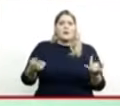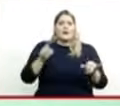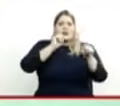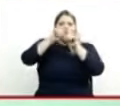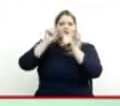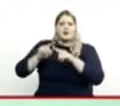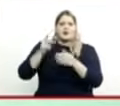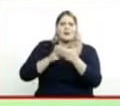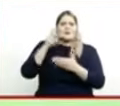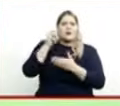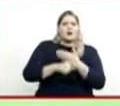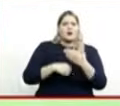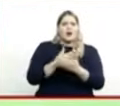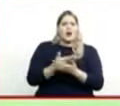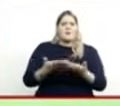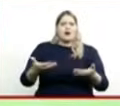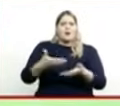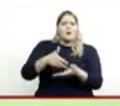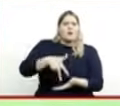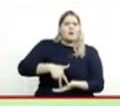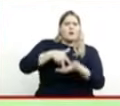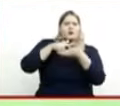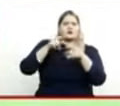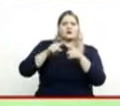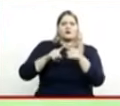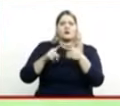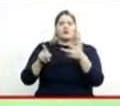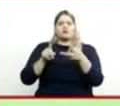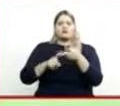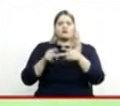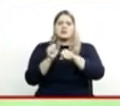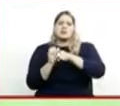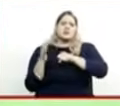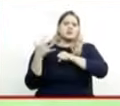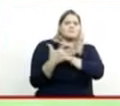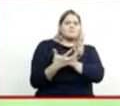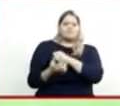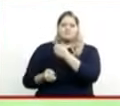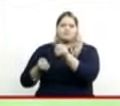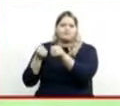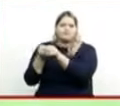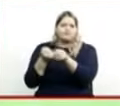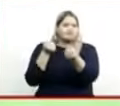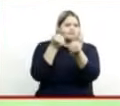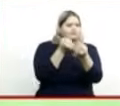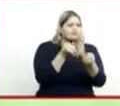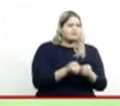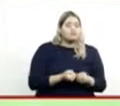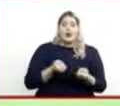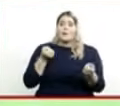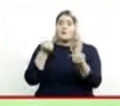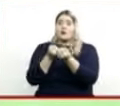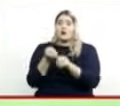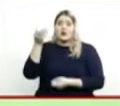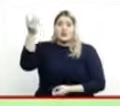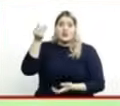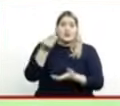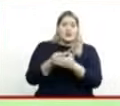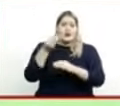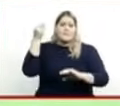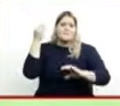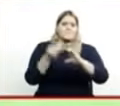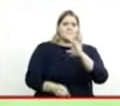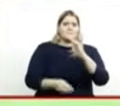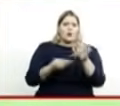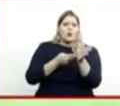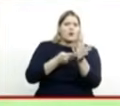apoyado a más de 300.000 familias que recibieron de manera transparente transferencias monetarias, becas